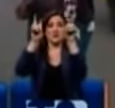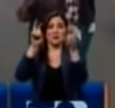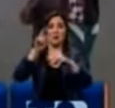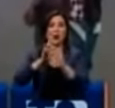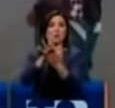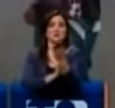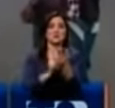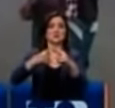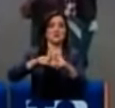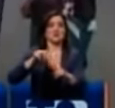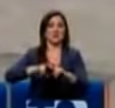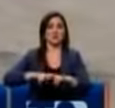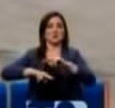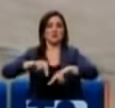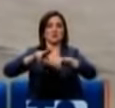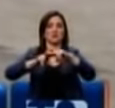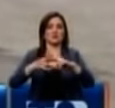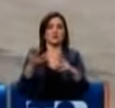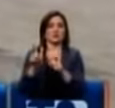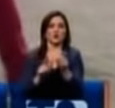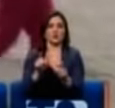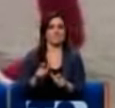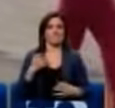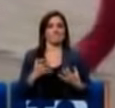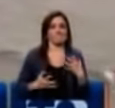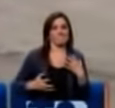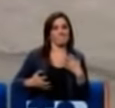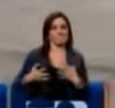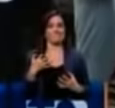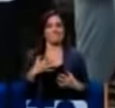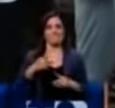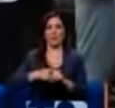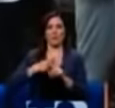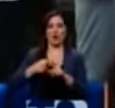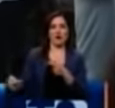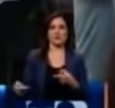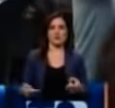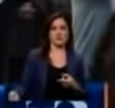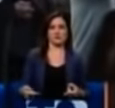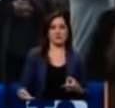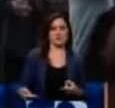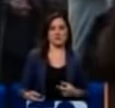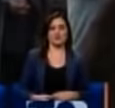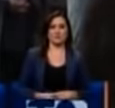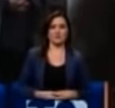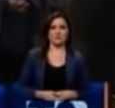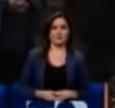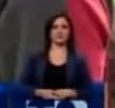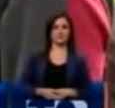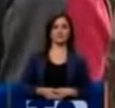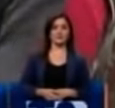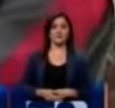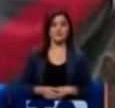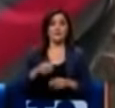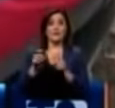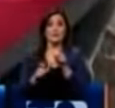esta polémica obra que ya lleva pues, a los moradores de este sector varios meses en pie de lucha y en protesta. Los vecinos que